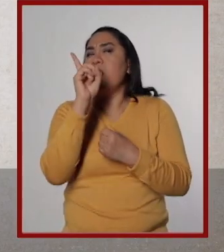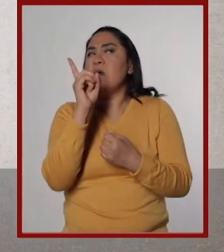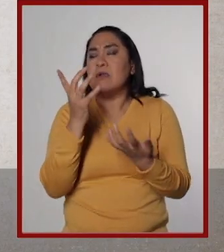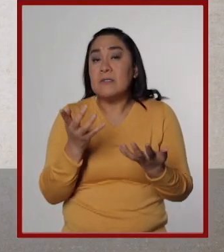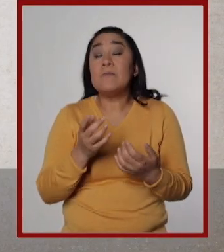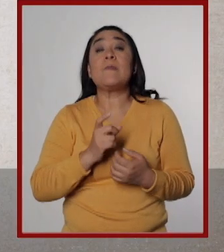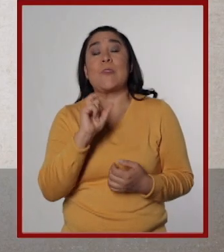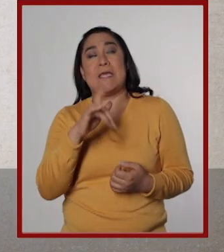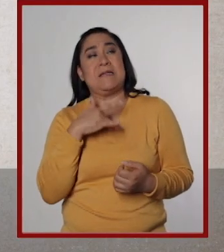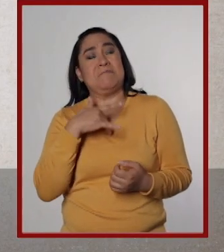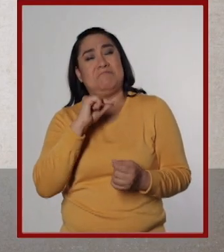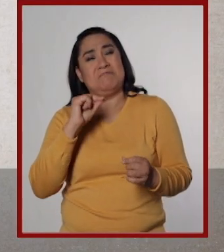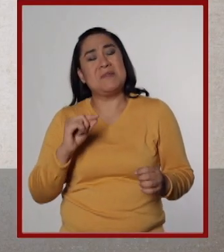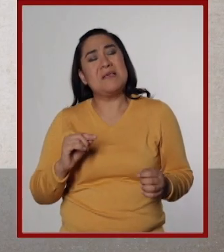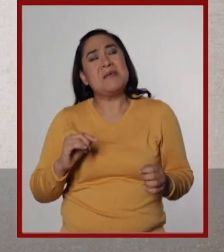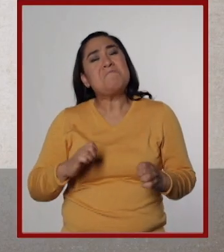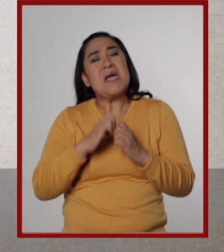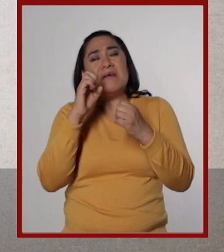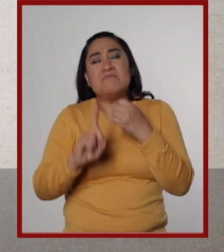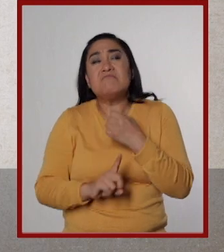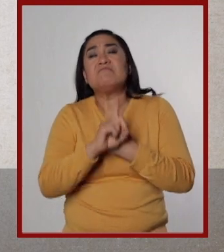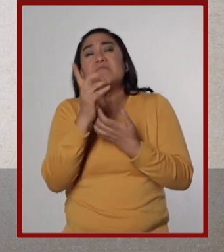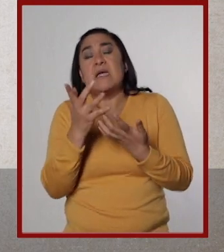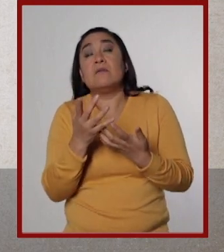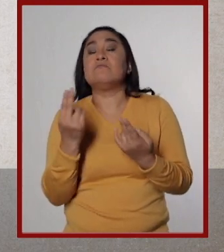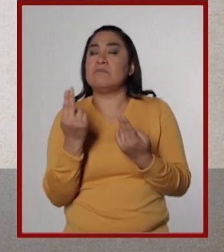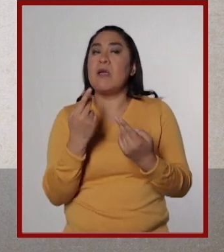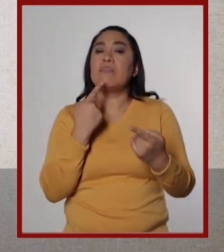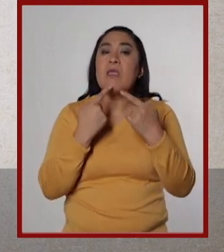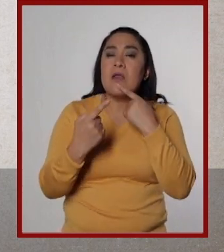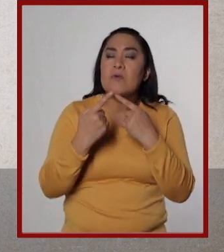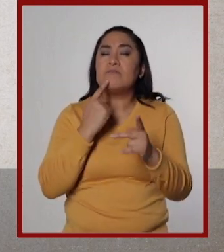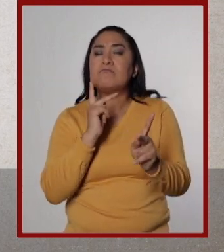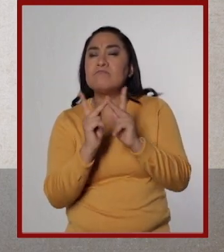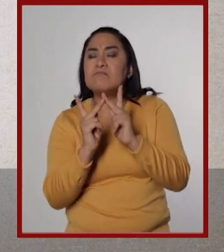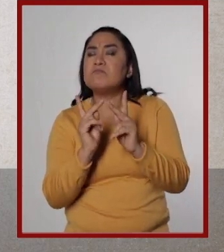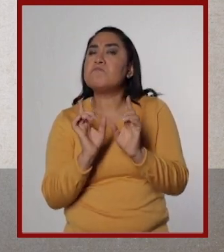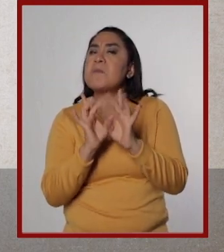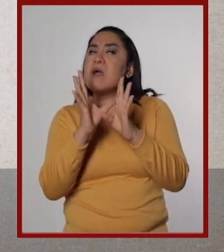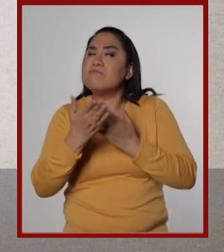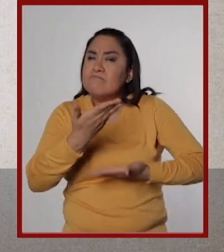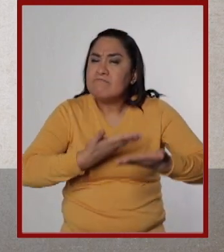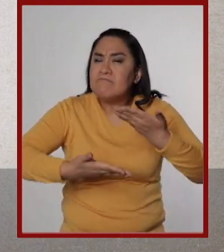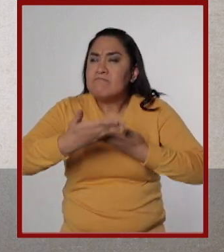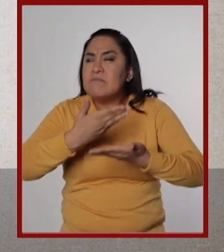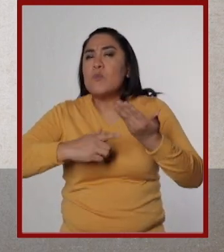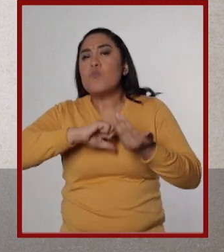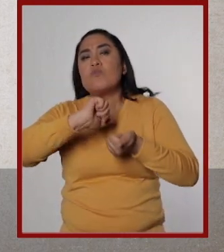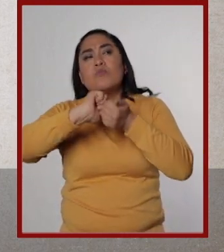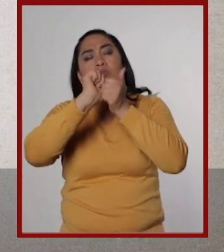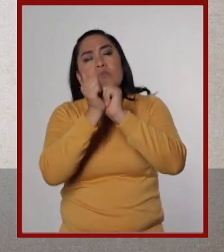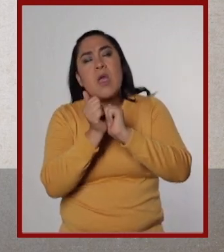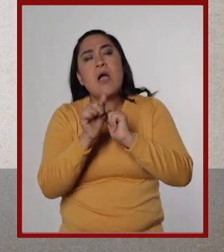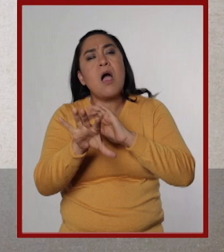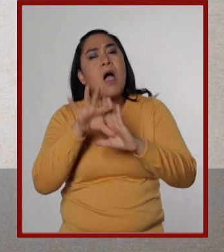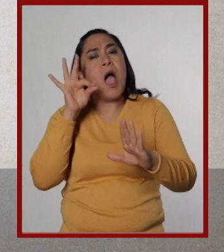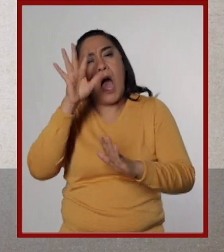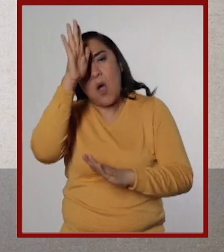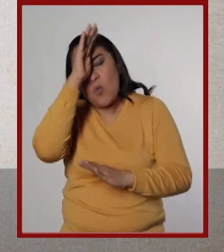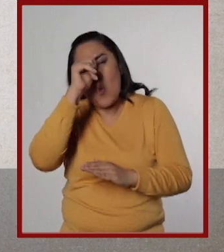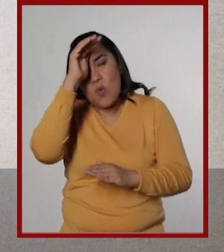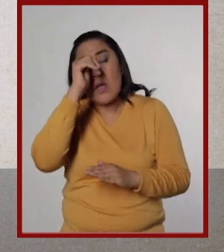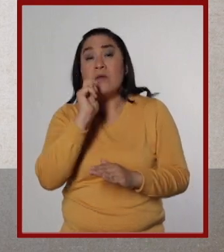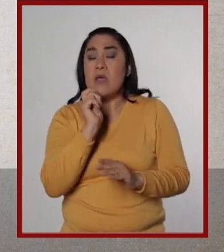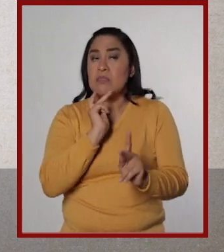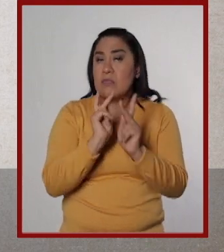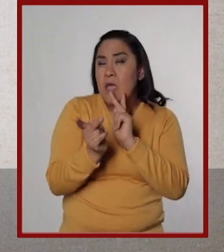un conflicto, el diálogo es necesario para resolver diferencias y encontrar acuerdos. El diálogo es crucial en el